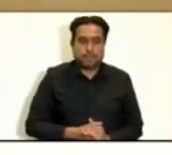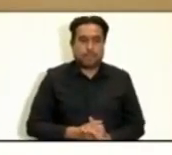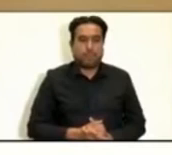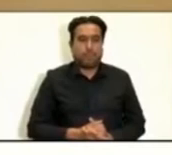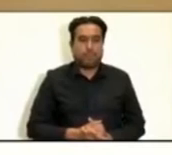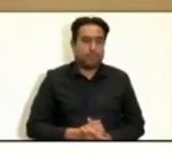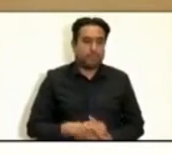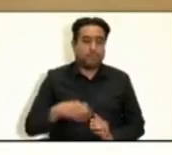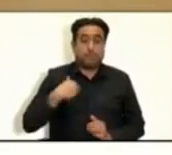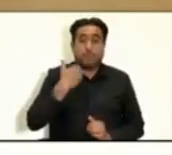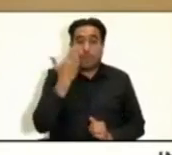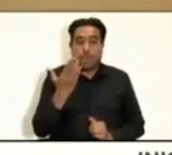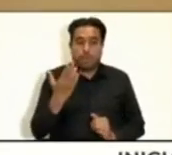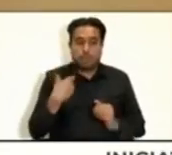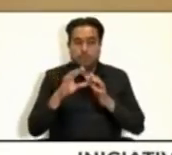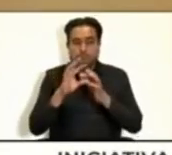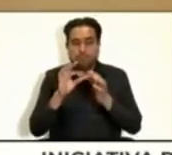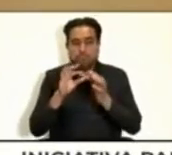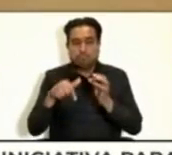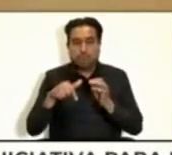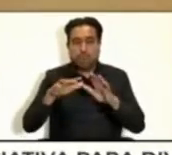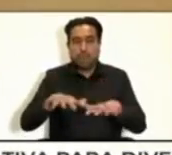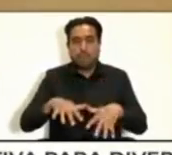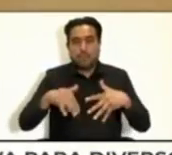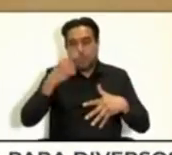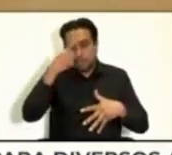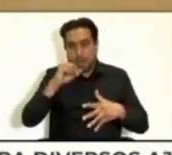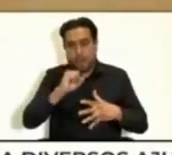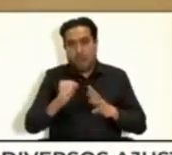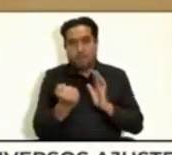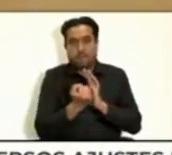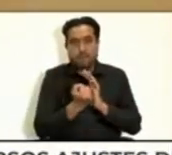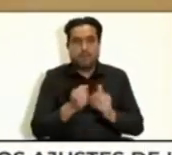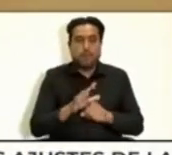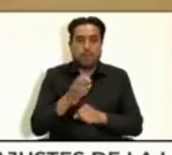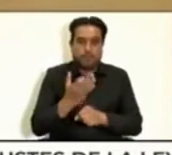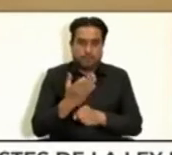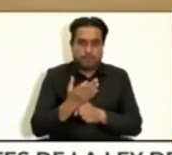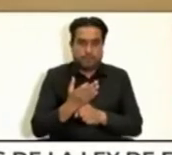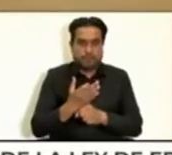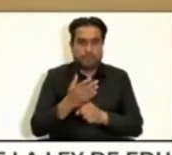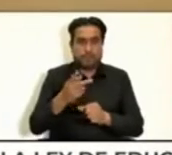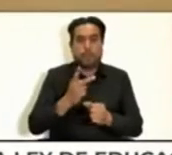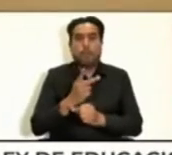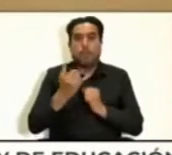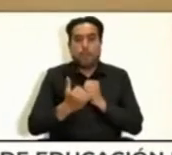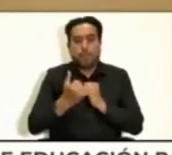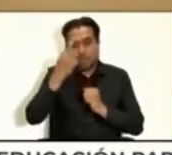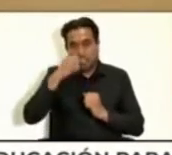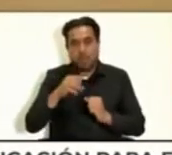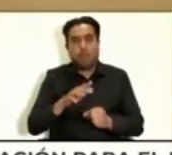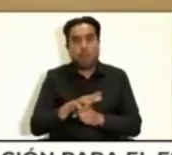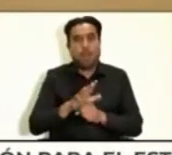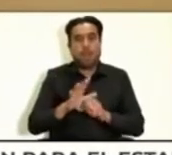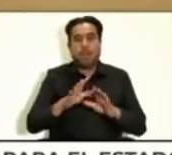someter a la consideración de esta asamblea para su aprobación la presente iniciativa con proyecto de decreto mediante